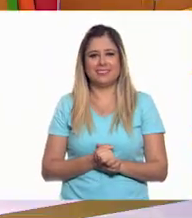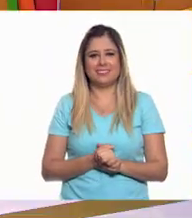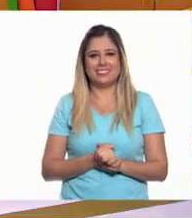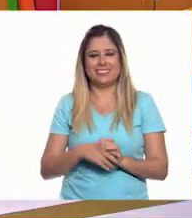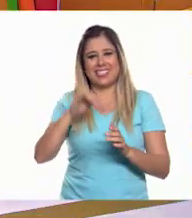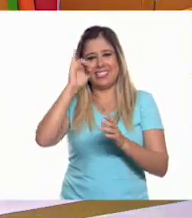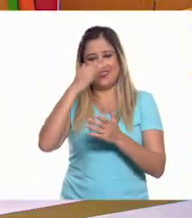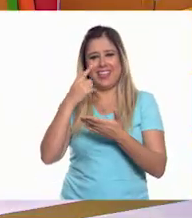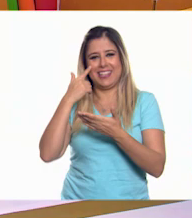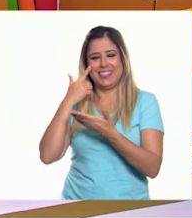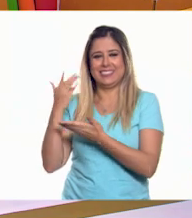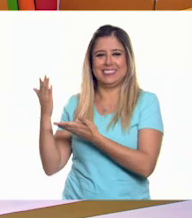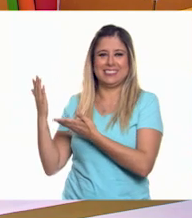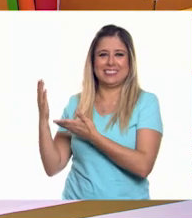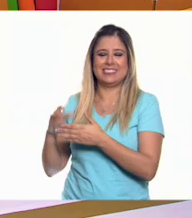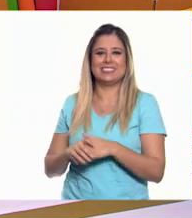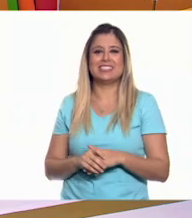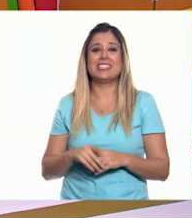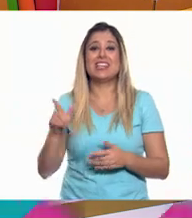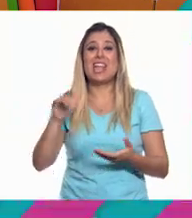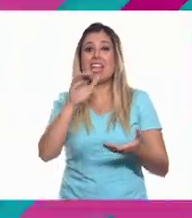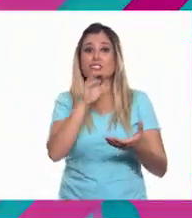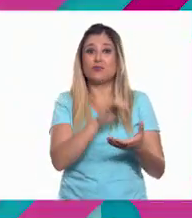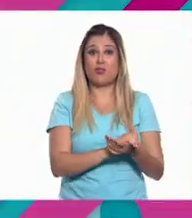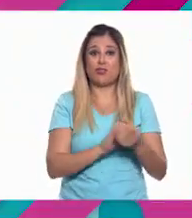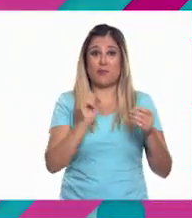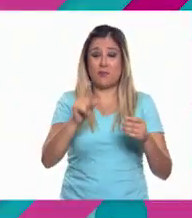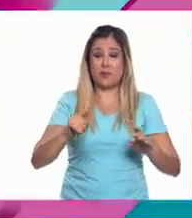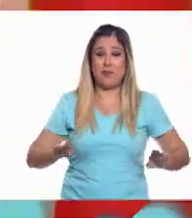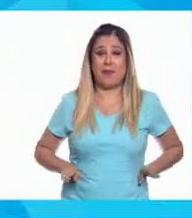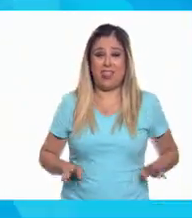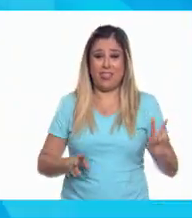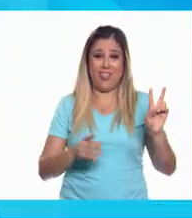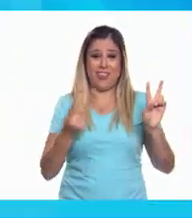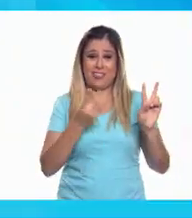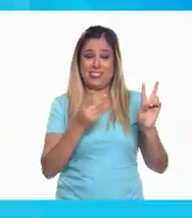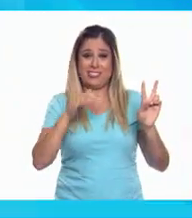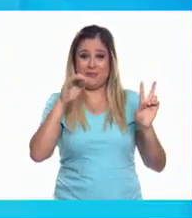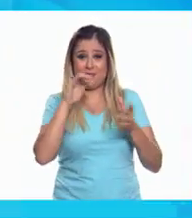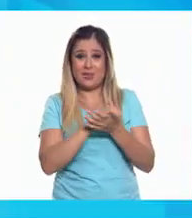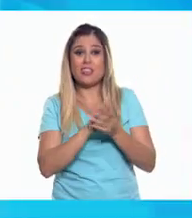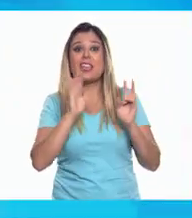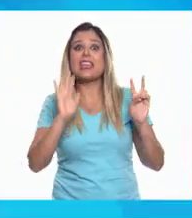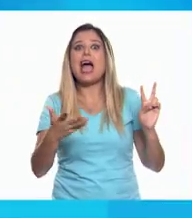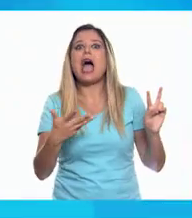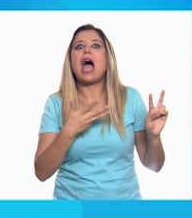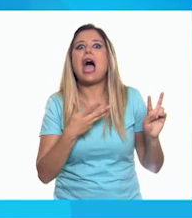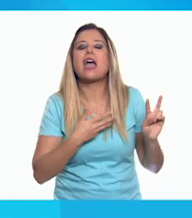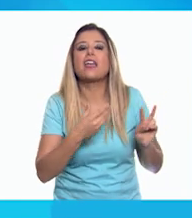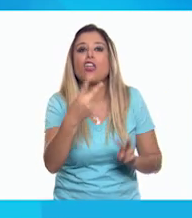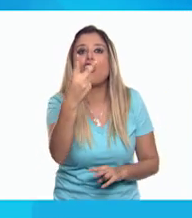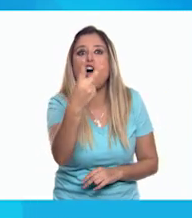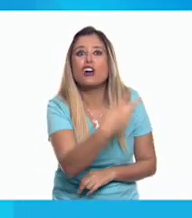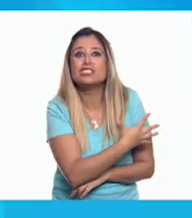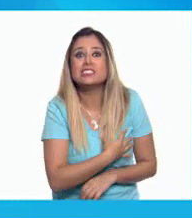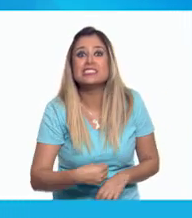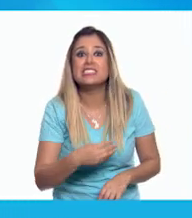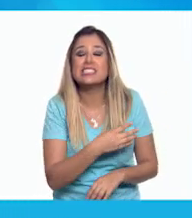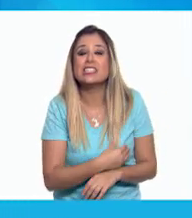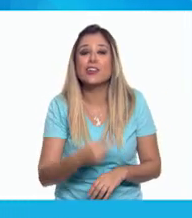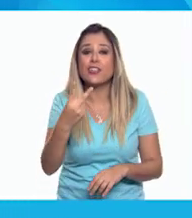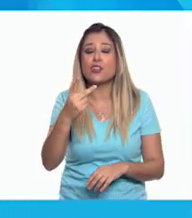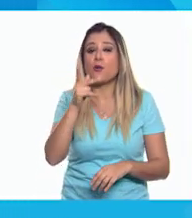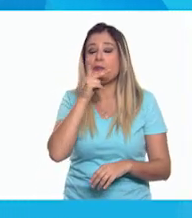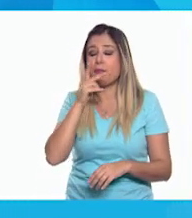Ah, mira, ahí ya son los esposos que vimos en la primera foto, pero ya tienen a dos hijos. Mira, uno lo lleva